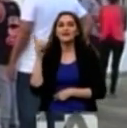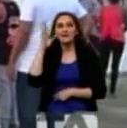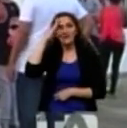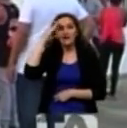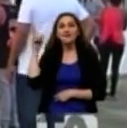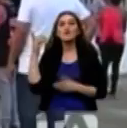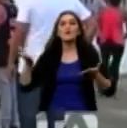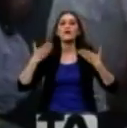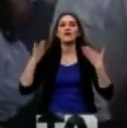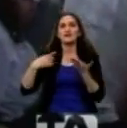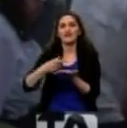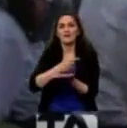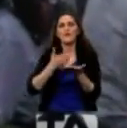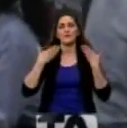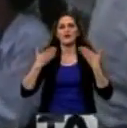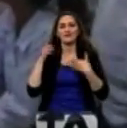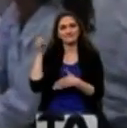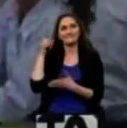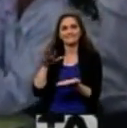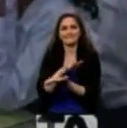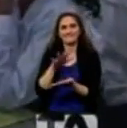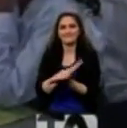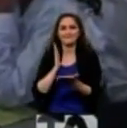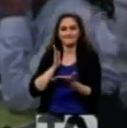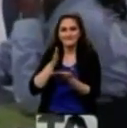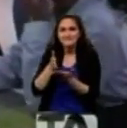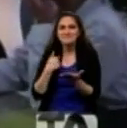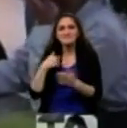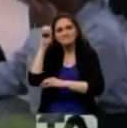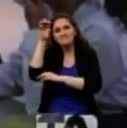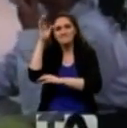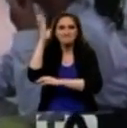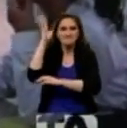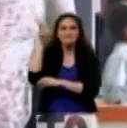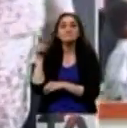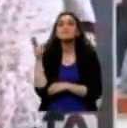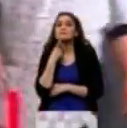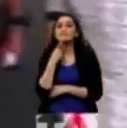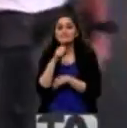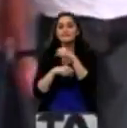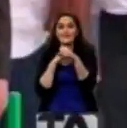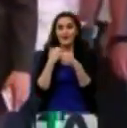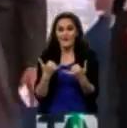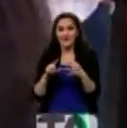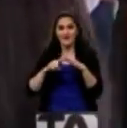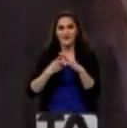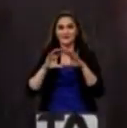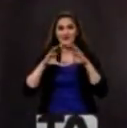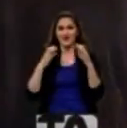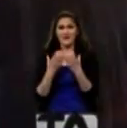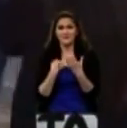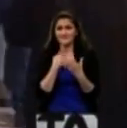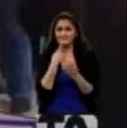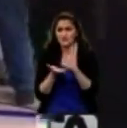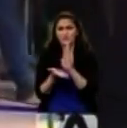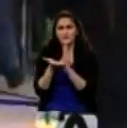en el guasmo sur en Guayaquil el año electivo 2017-2018 para la región costa periodo en el que según dijo ha habido un incremento del